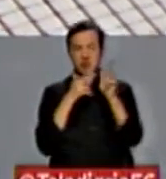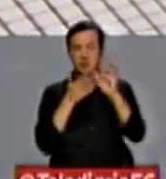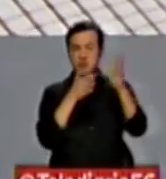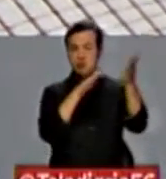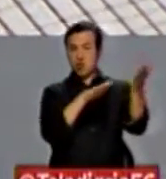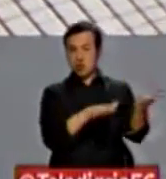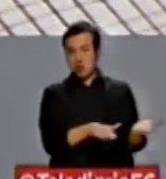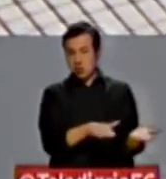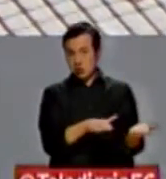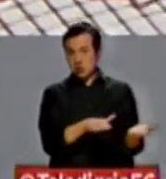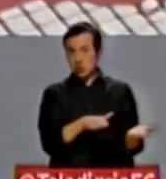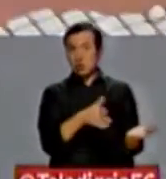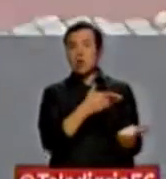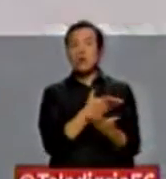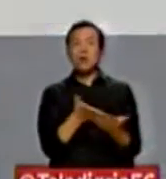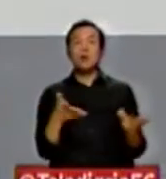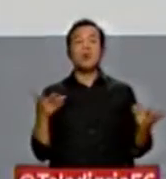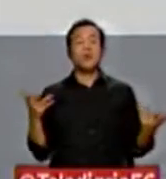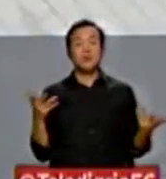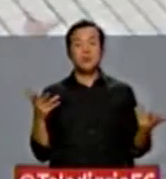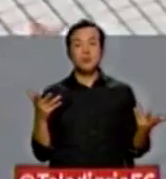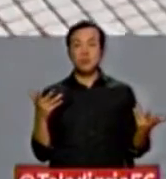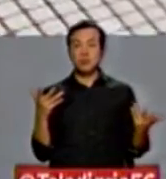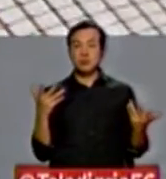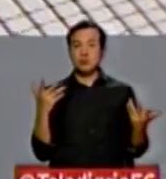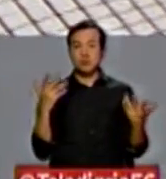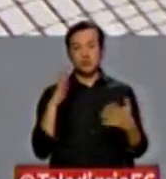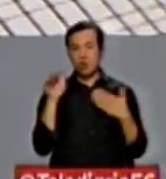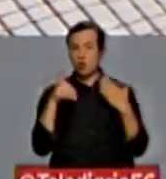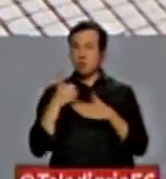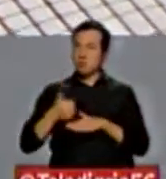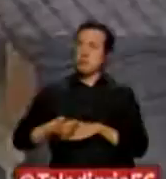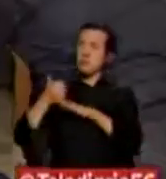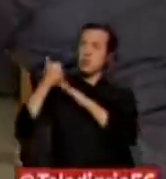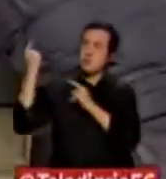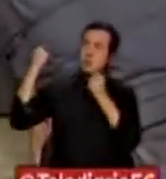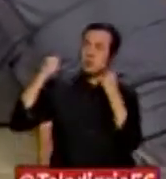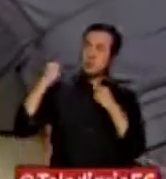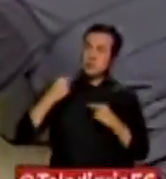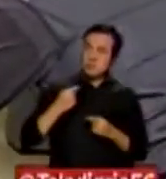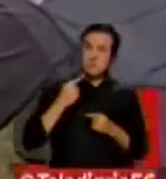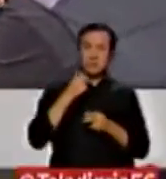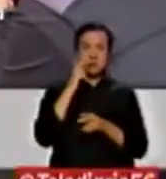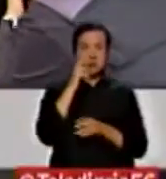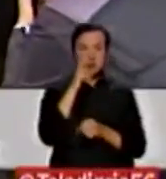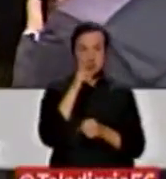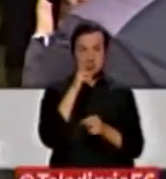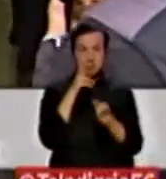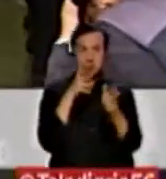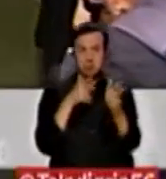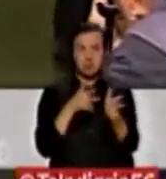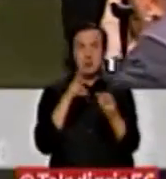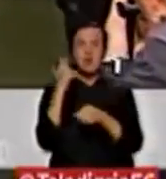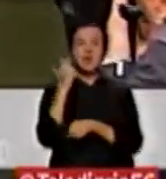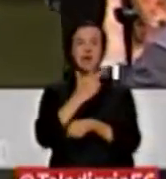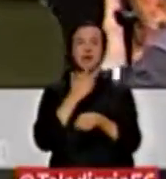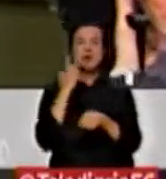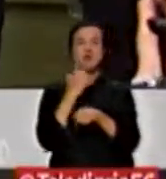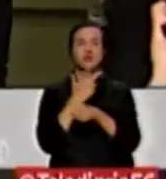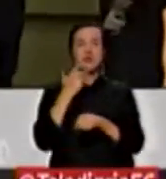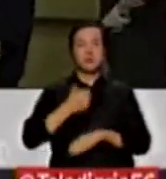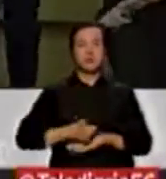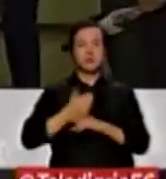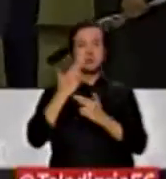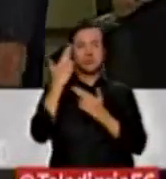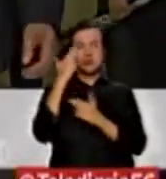que ese día se actuó conforme a la cadena de mando. Más de 3 horas duró la versión del general del